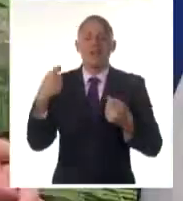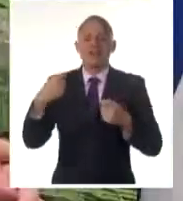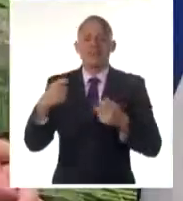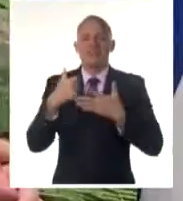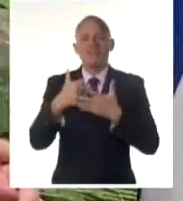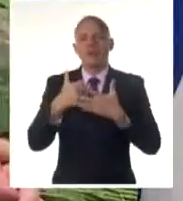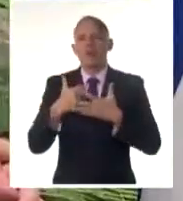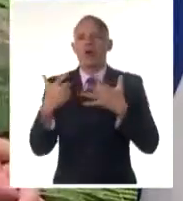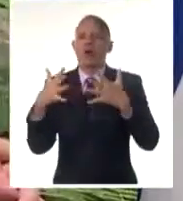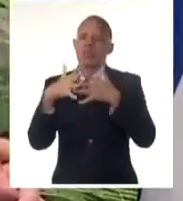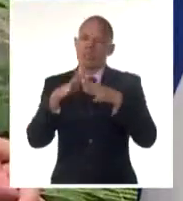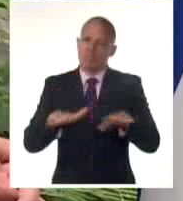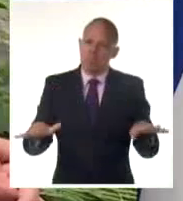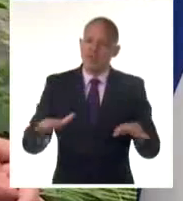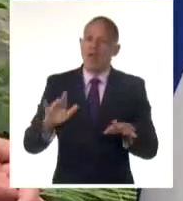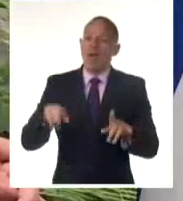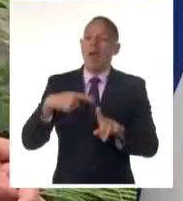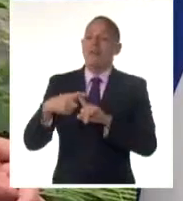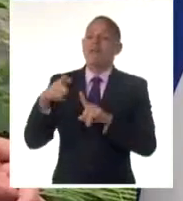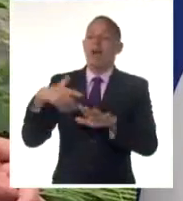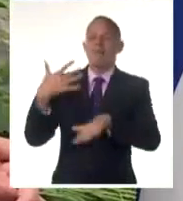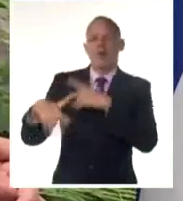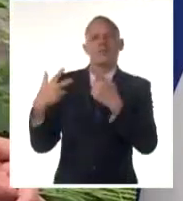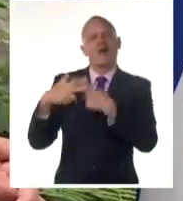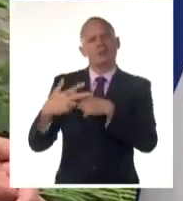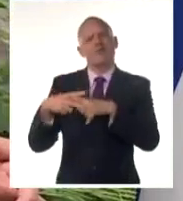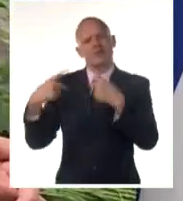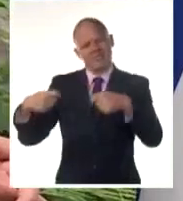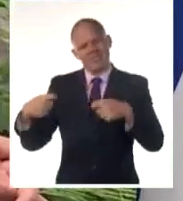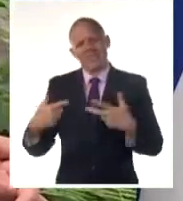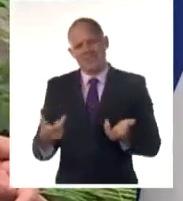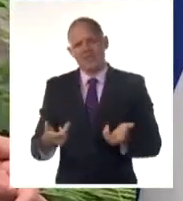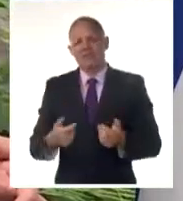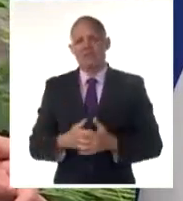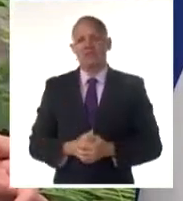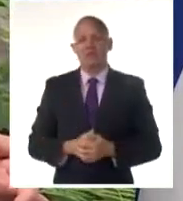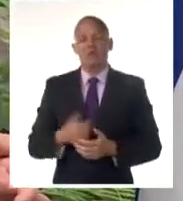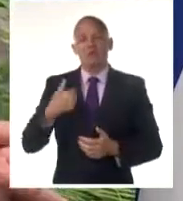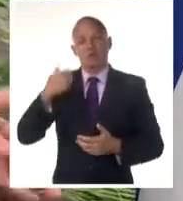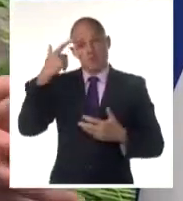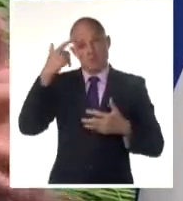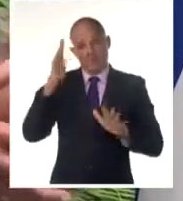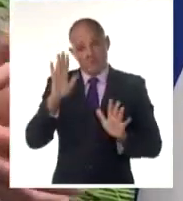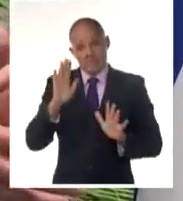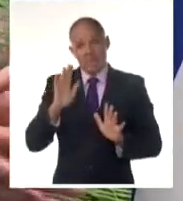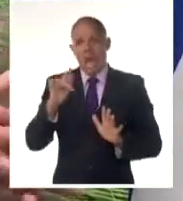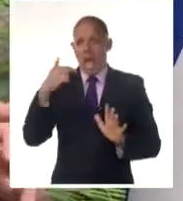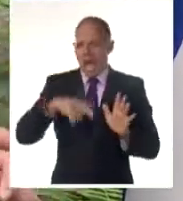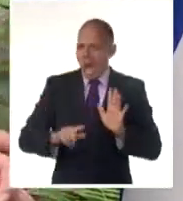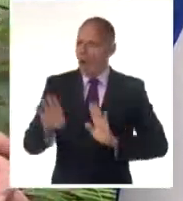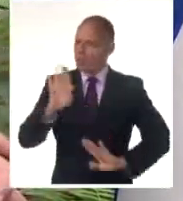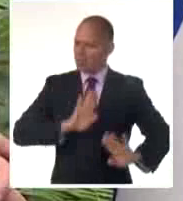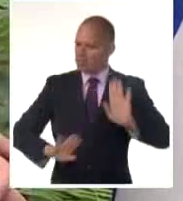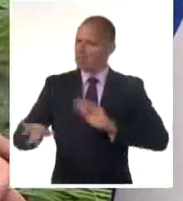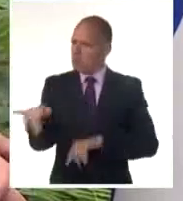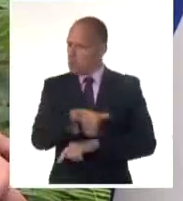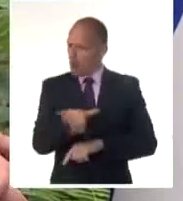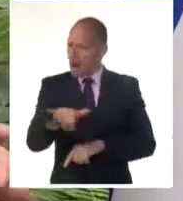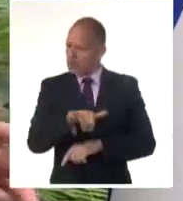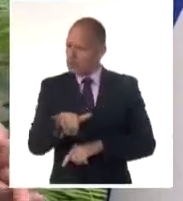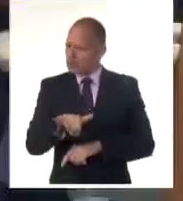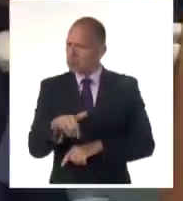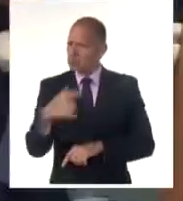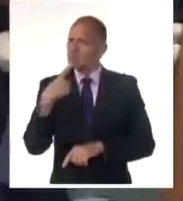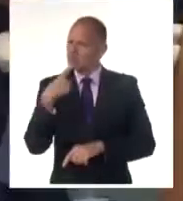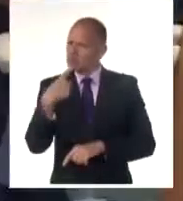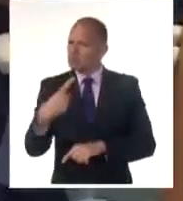y sobre todo la solución diplomática de las controversias. Nosotros consideramos que en forma diferente defendemos los mismos principios. Digo que es en